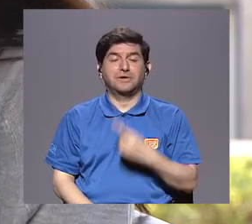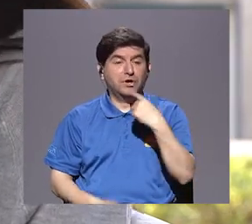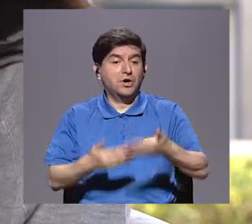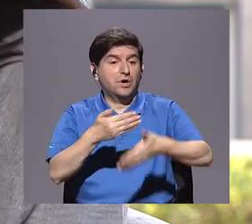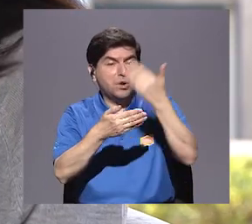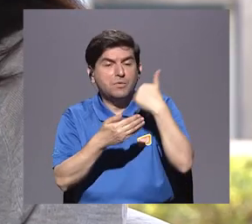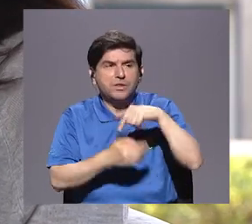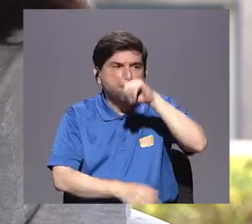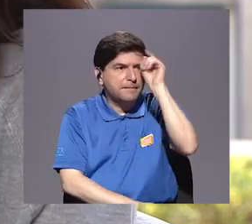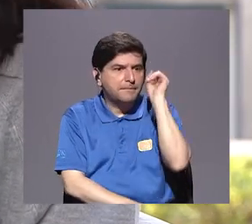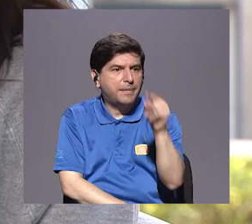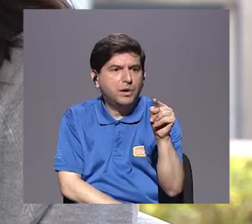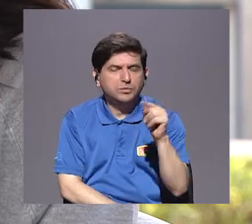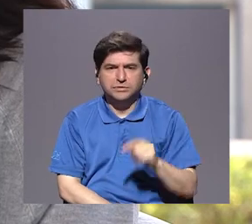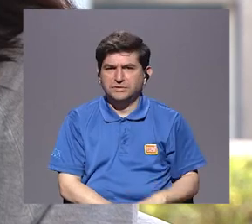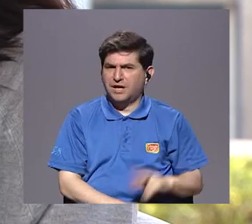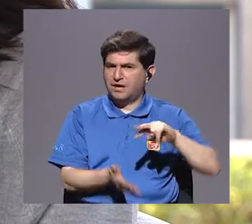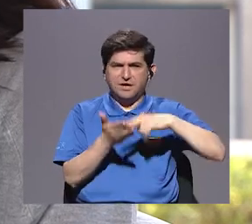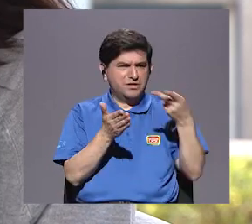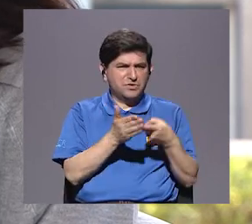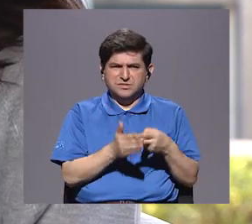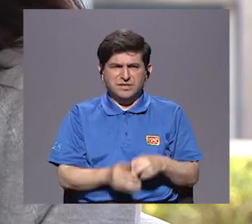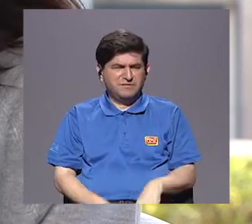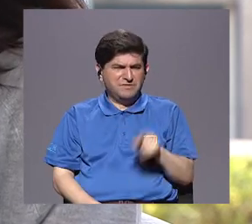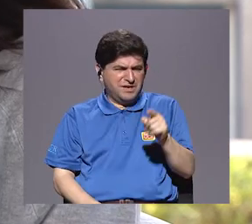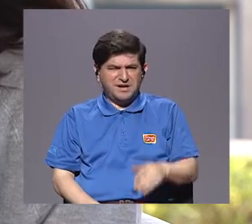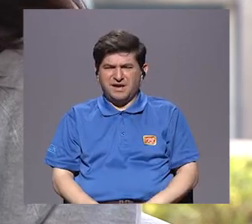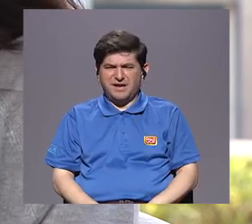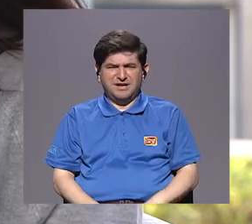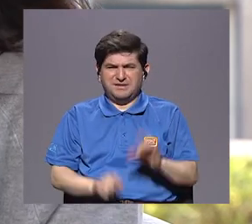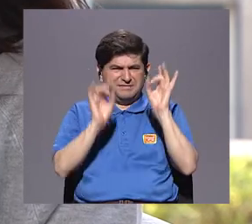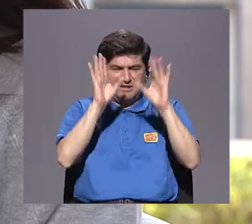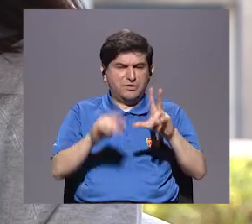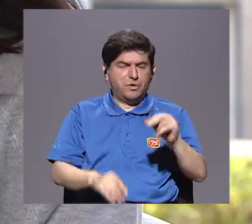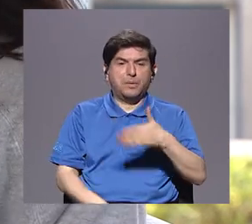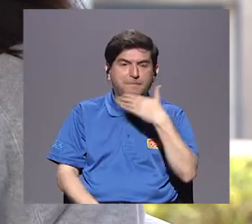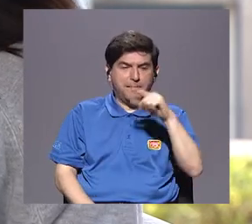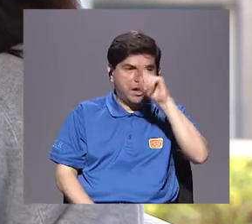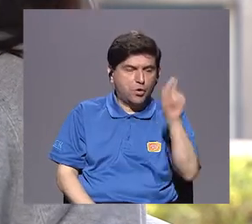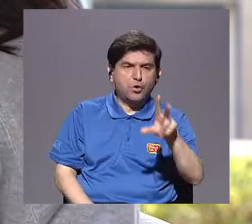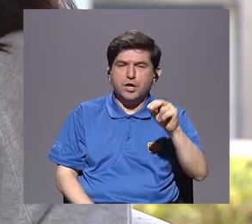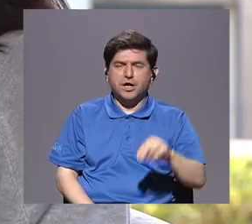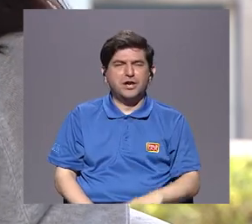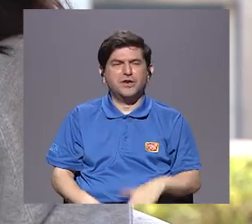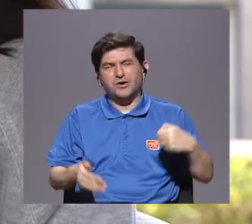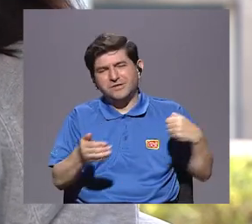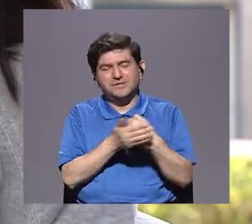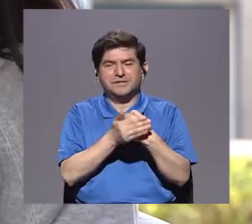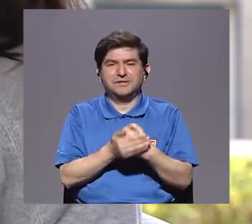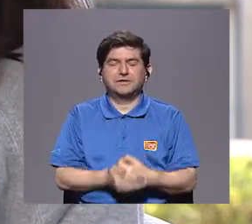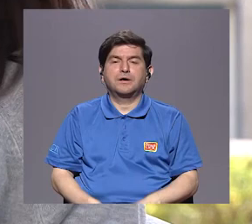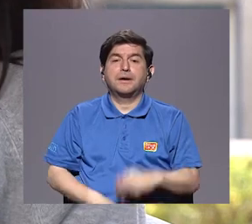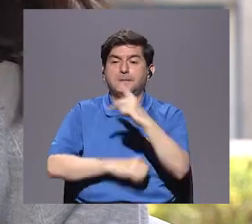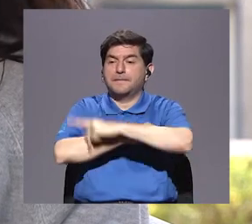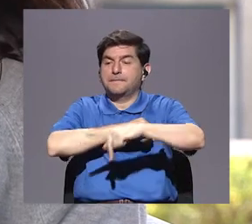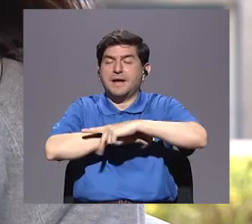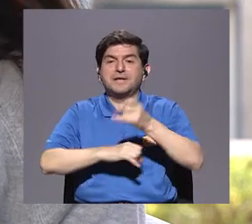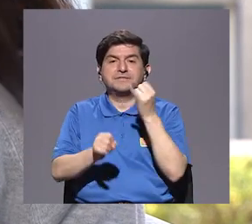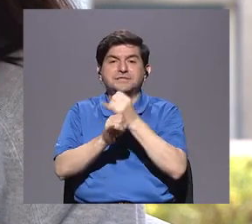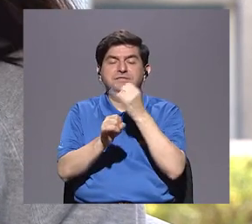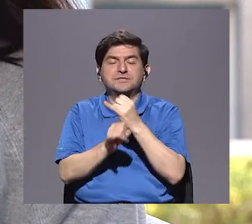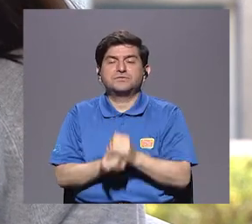dije antes, preguntar, eso no es ser dramático, es mejor preguntar que lamentar. como país, institución,